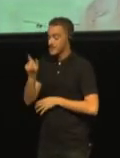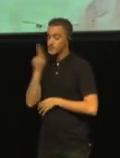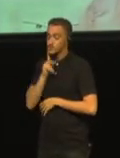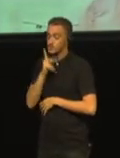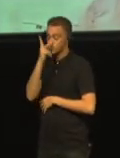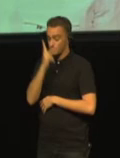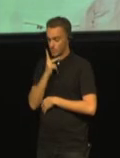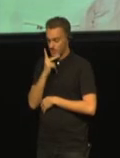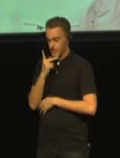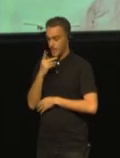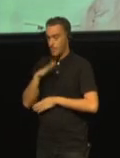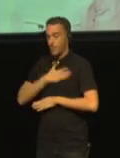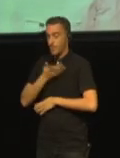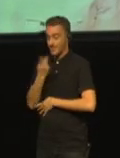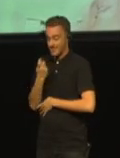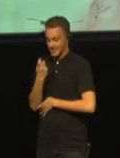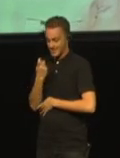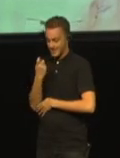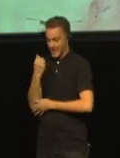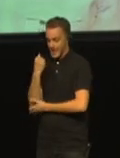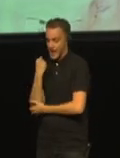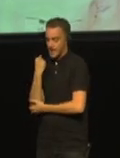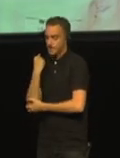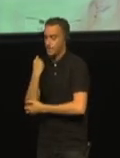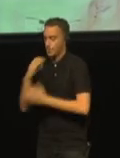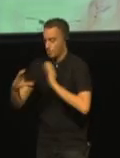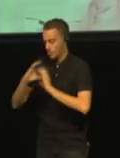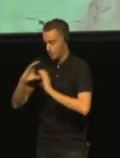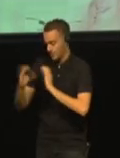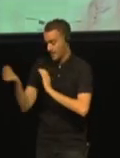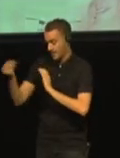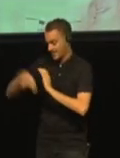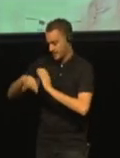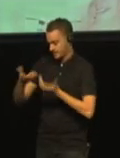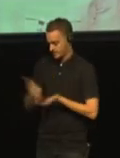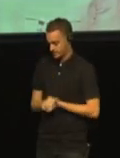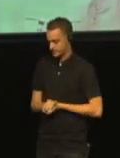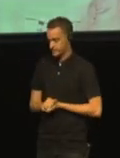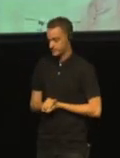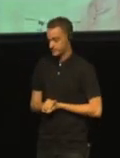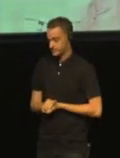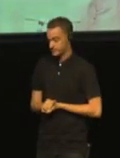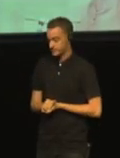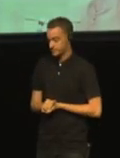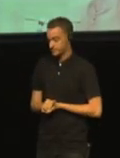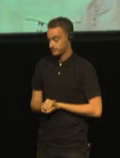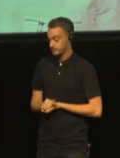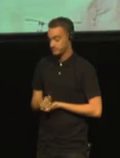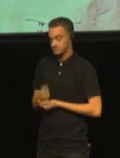de un apoyo comunicativo adicional. Y esto no significa